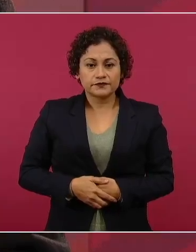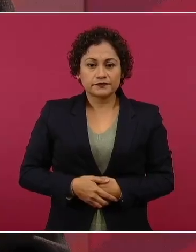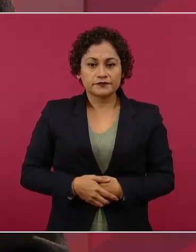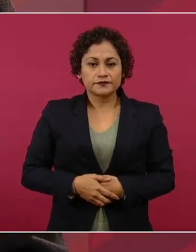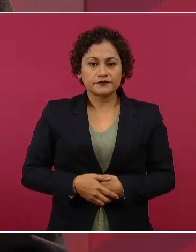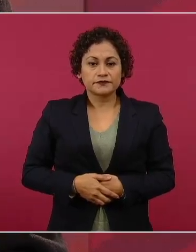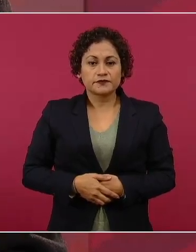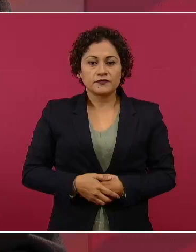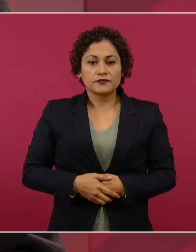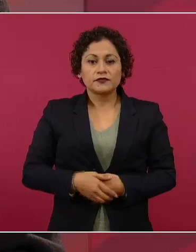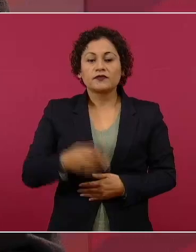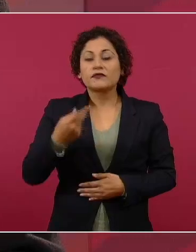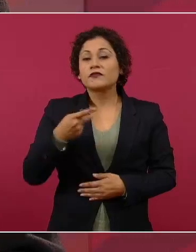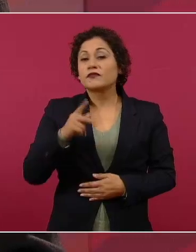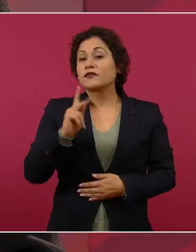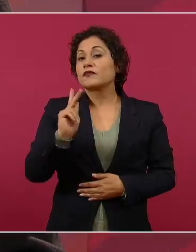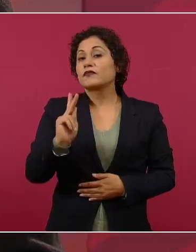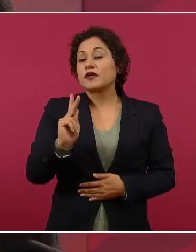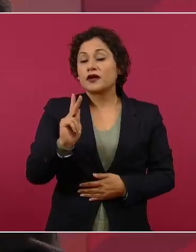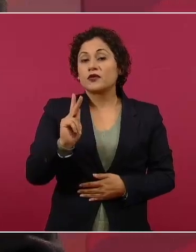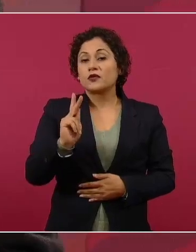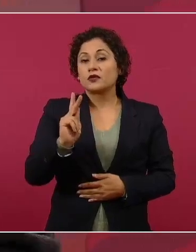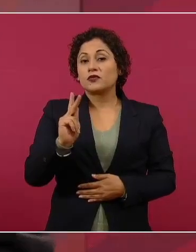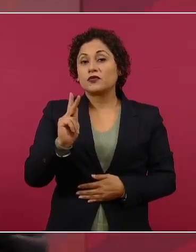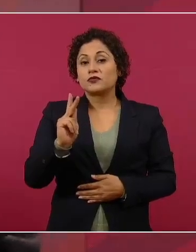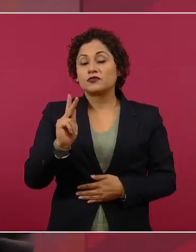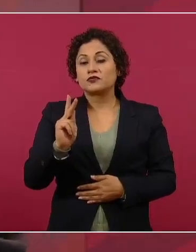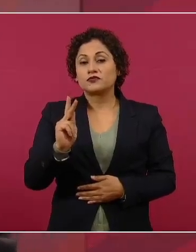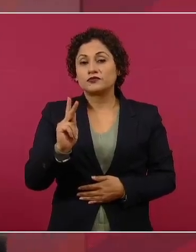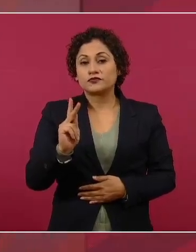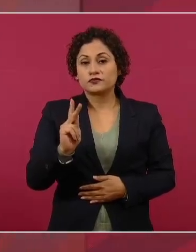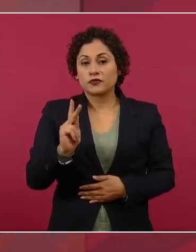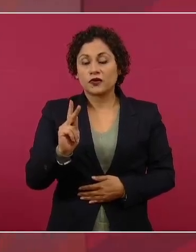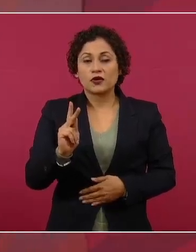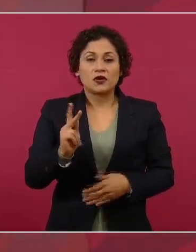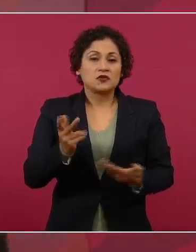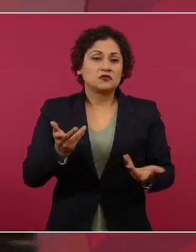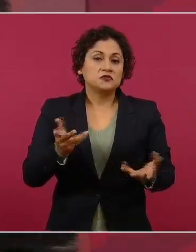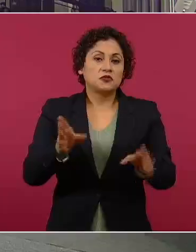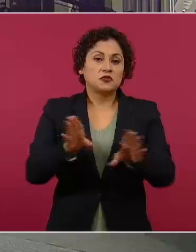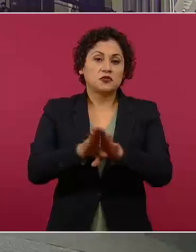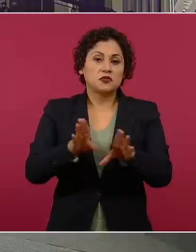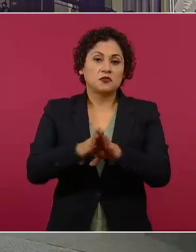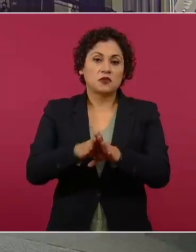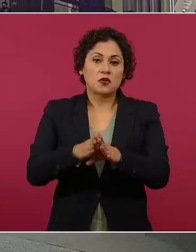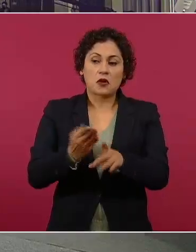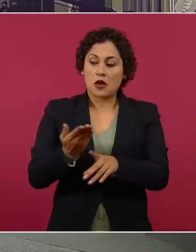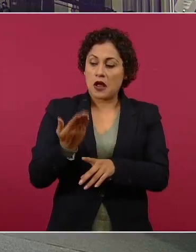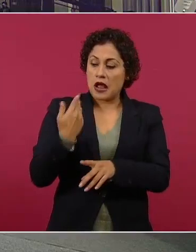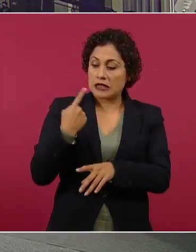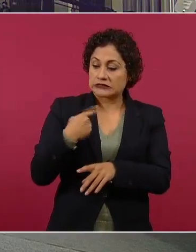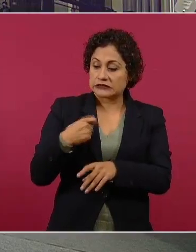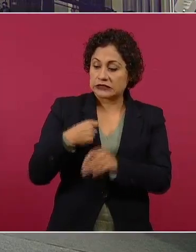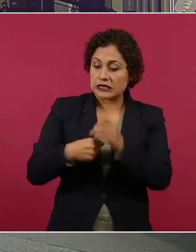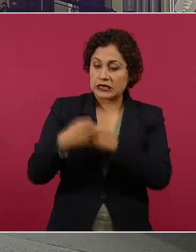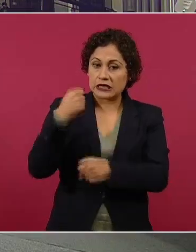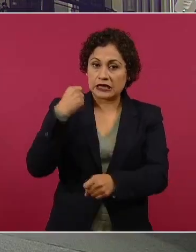cuestión de este siglo o del siglo pasado,